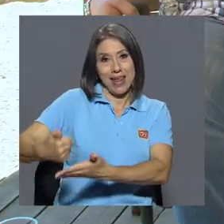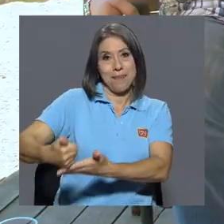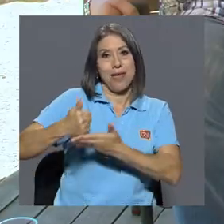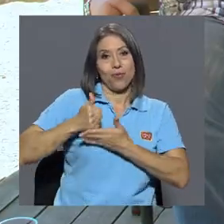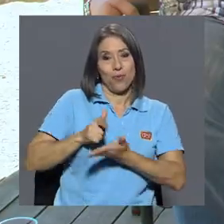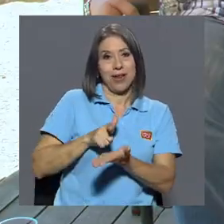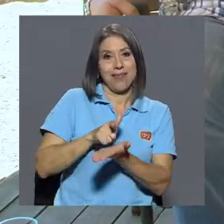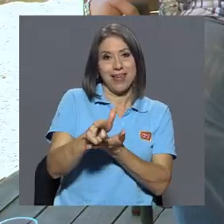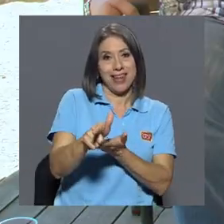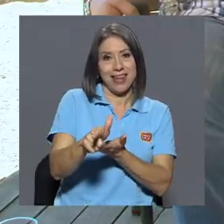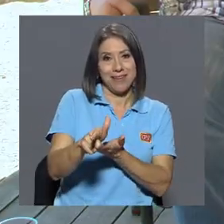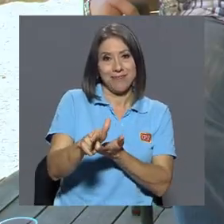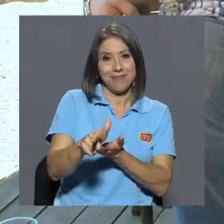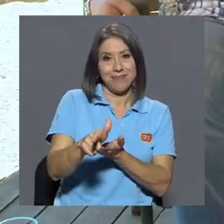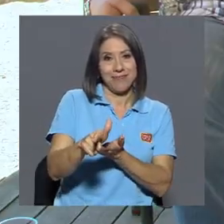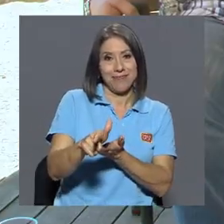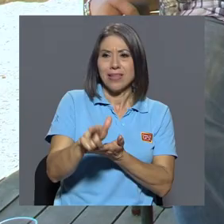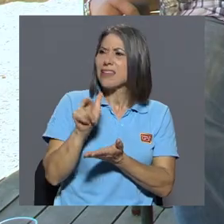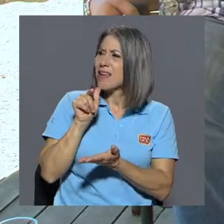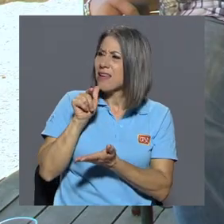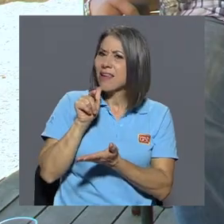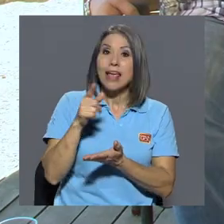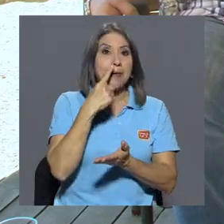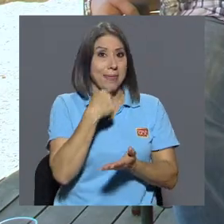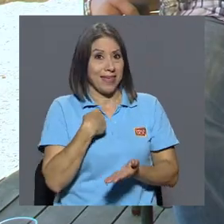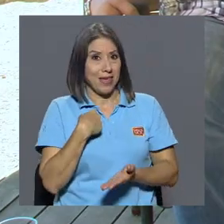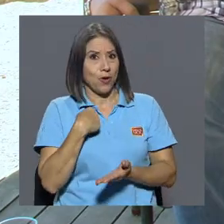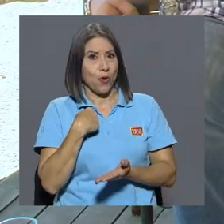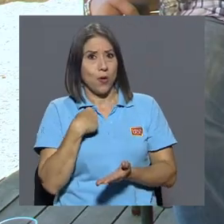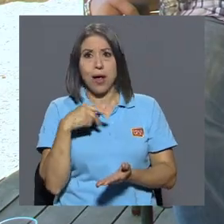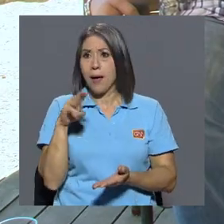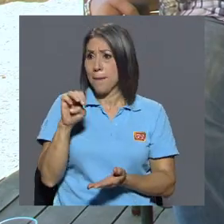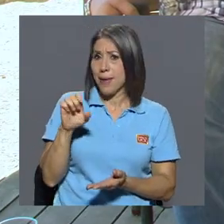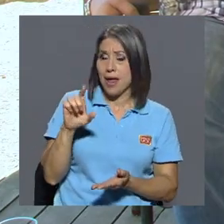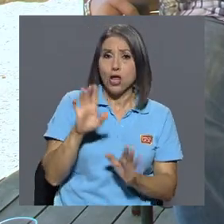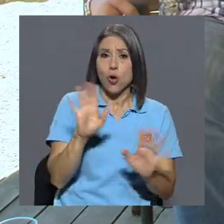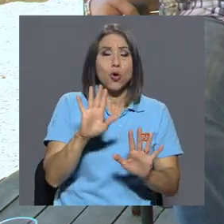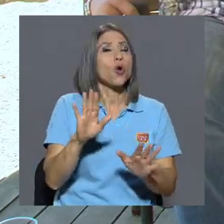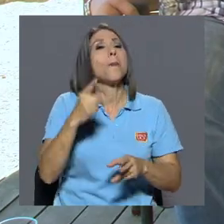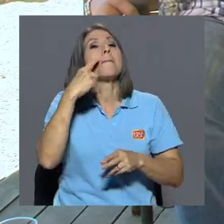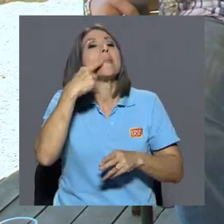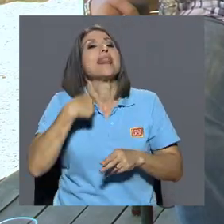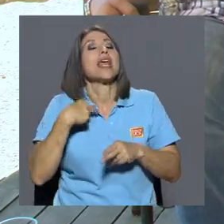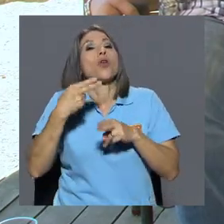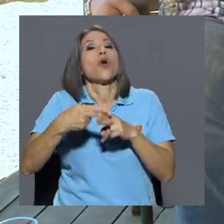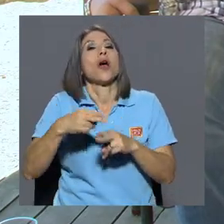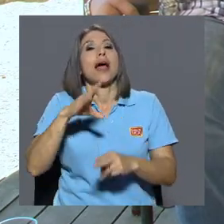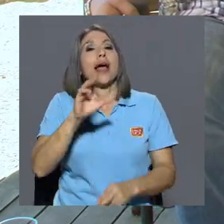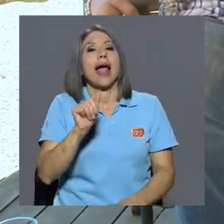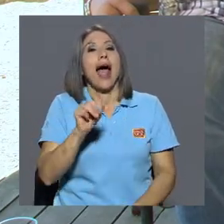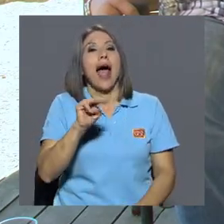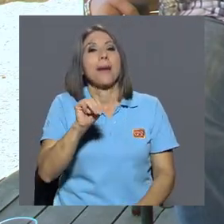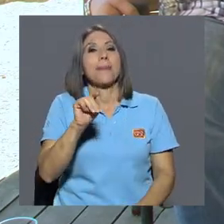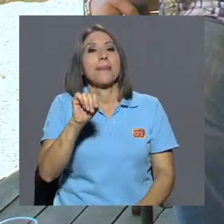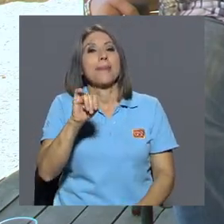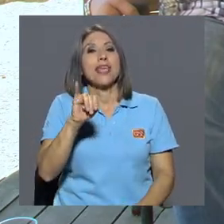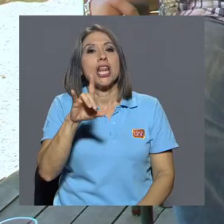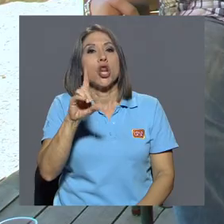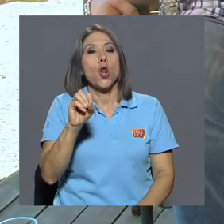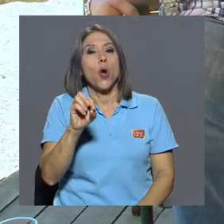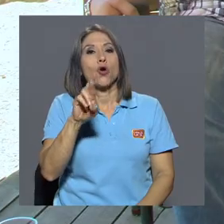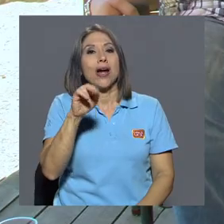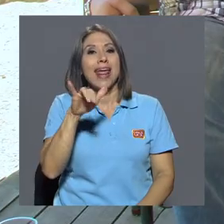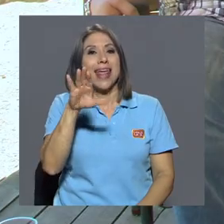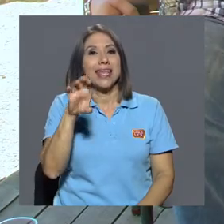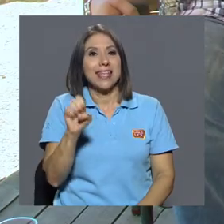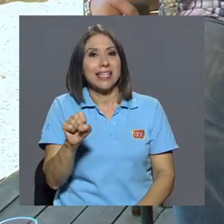Liberia. Mel. Que me dijo. Ah, ok. Mel, sí. No, Mel, me dijeron que era Camilo Reyes. Yo no puedo asegurarlo. Uh-huh. Por la imagen me dice don